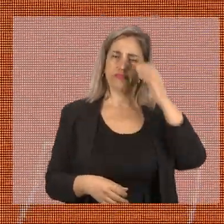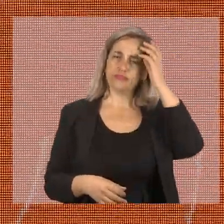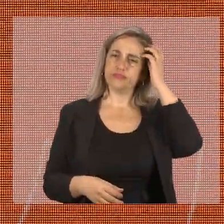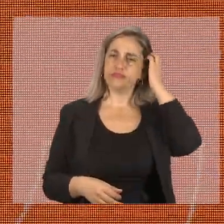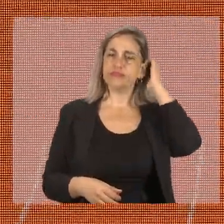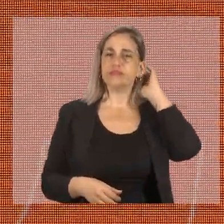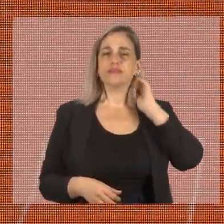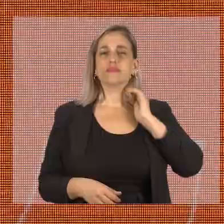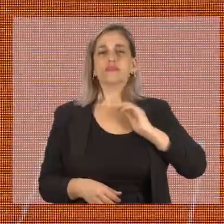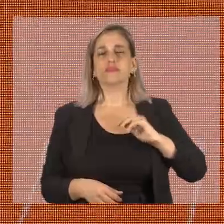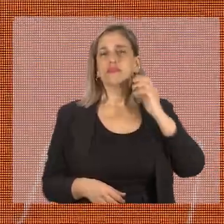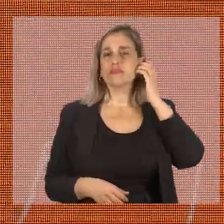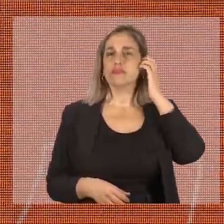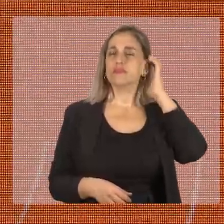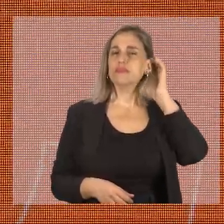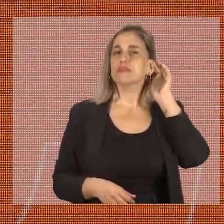verídicos.